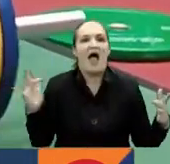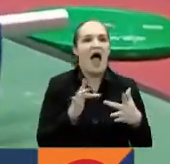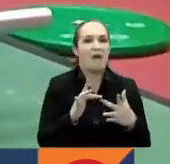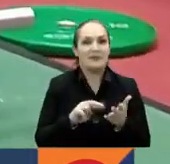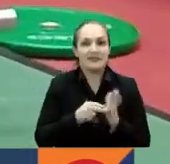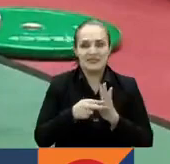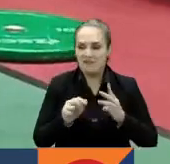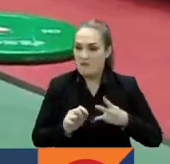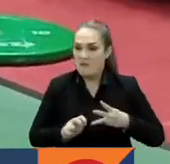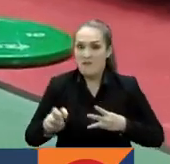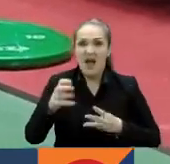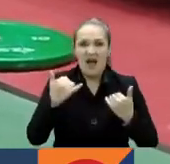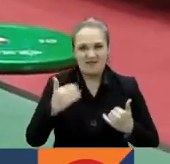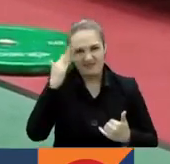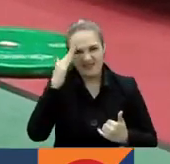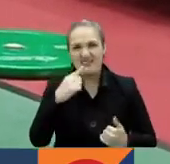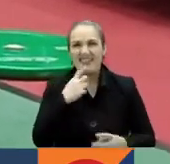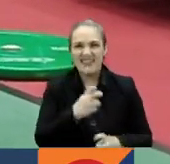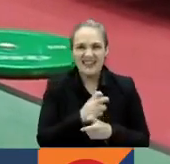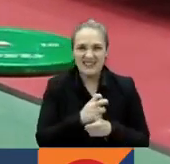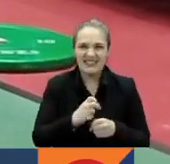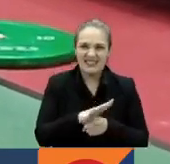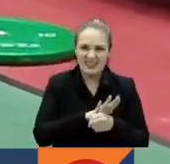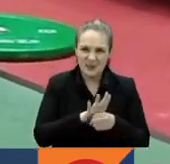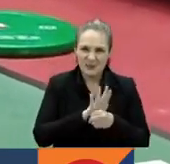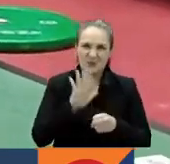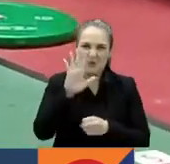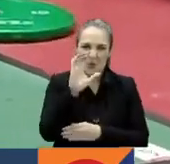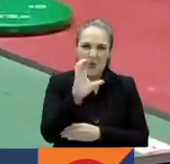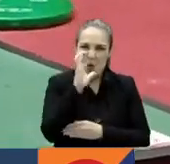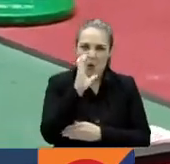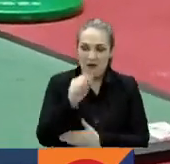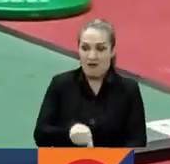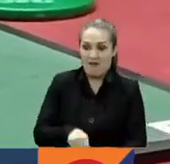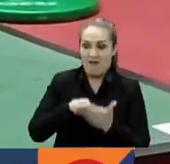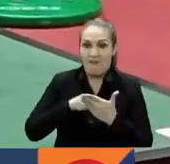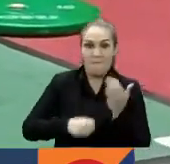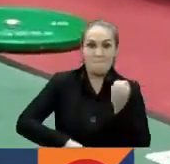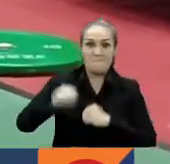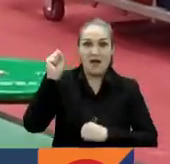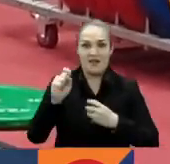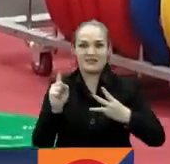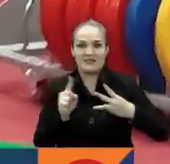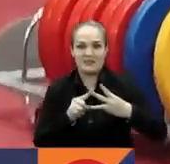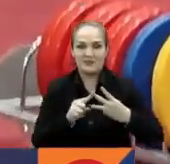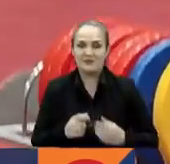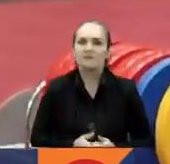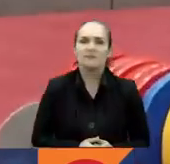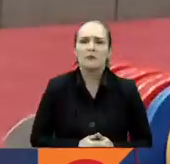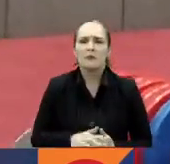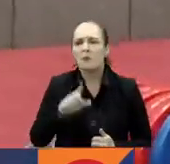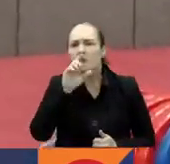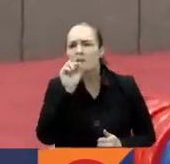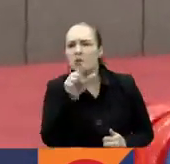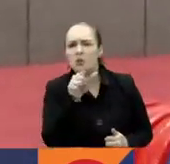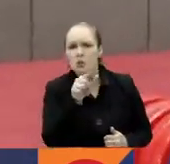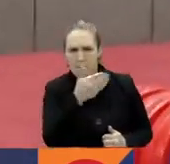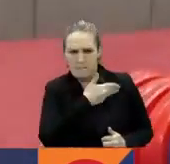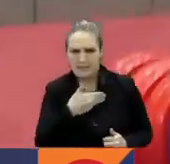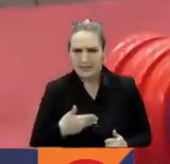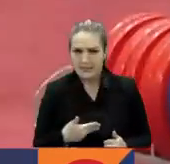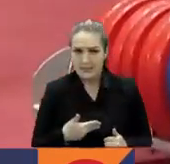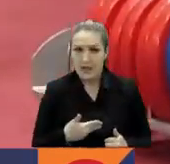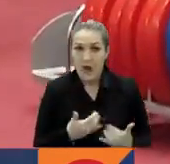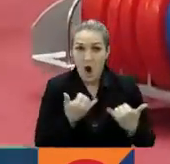esta situación tan difícil, claro, que están viviendo las presas de Colombia. Hoy, en pocas palabras, presidente, con